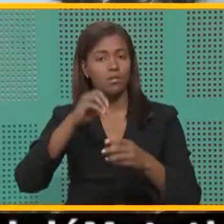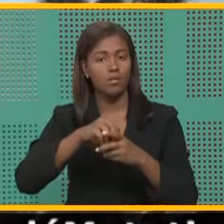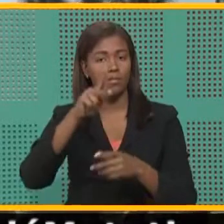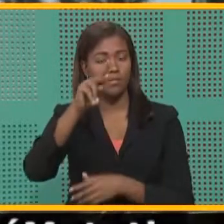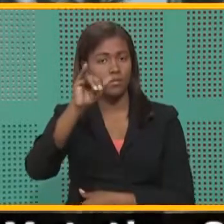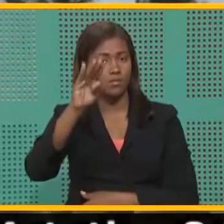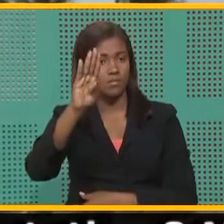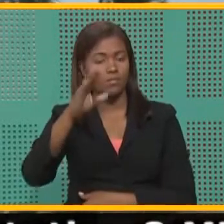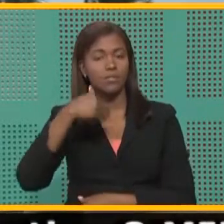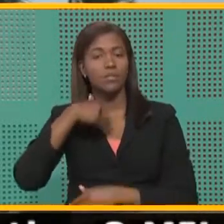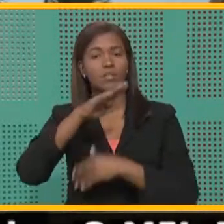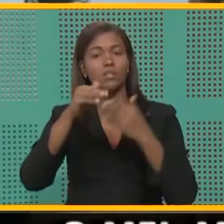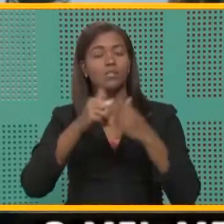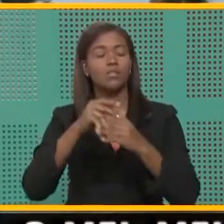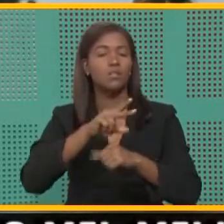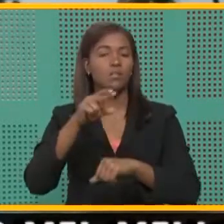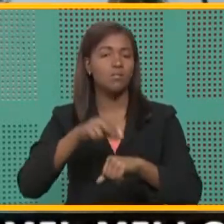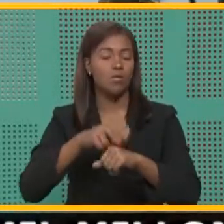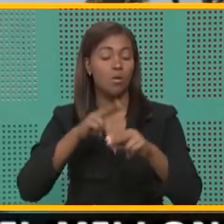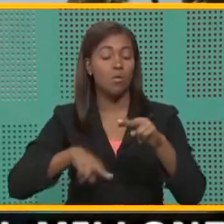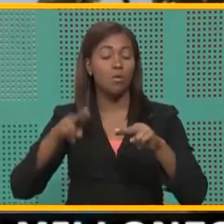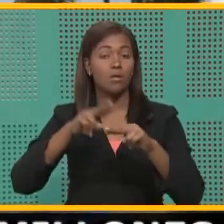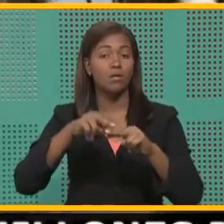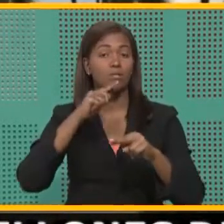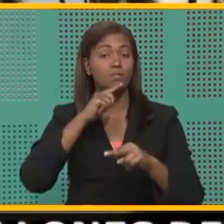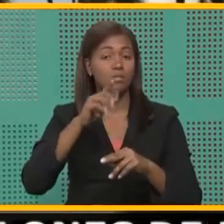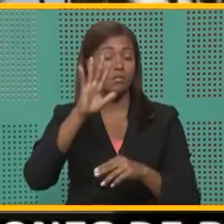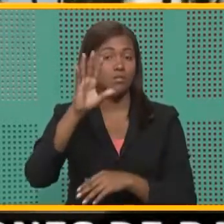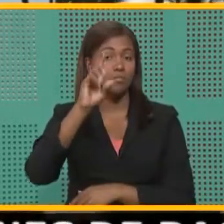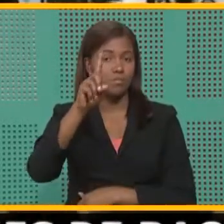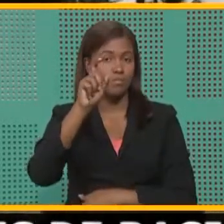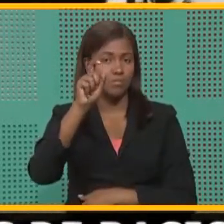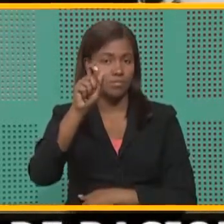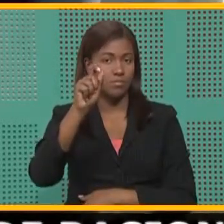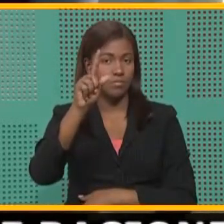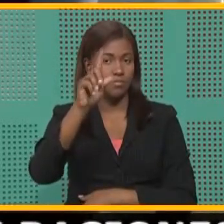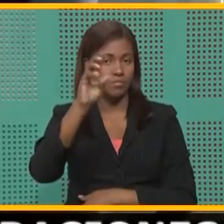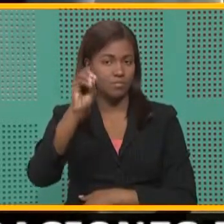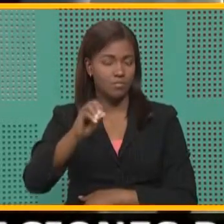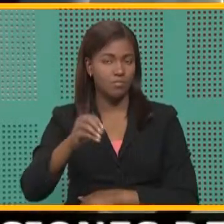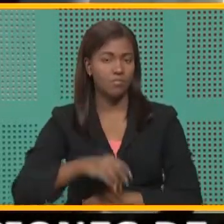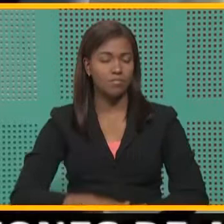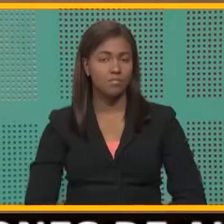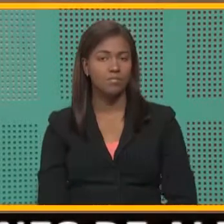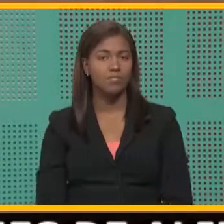Interno Bruto de toda la región, aumentando un 5.1%.